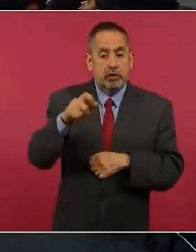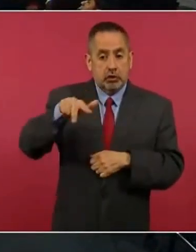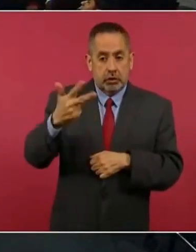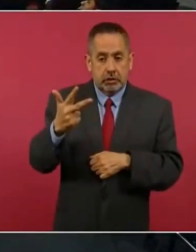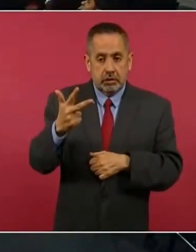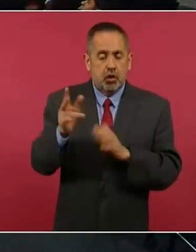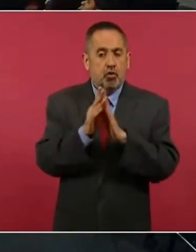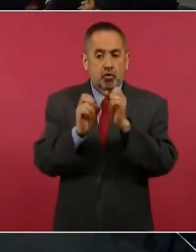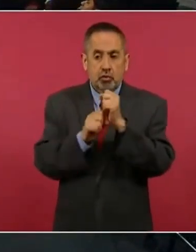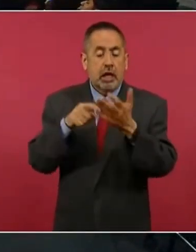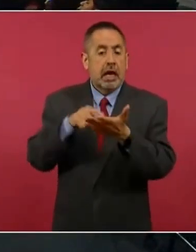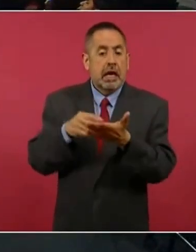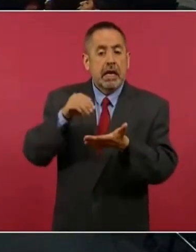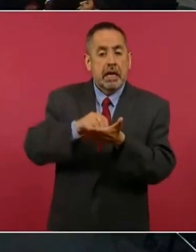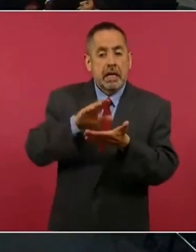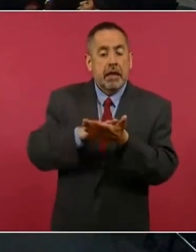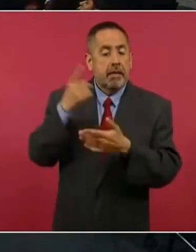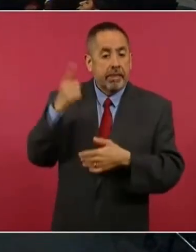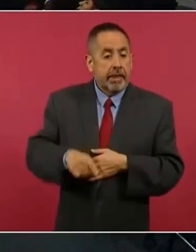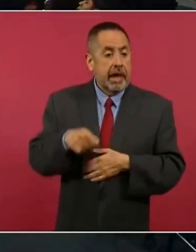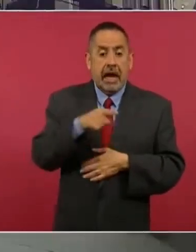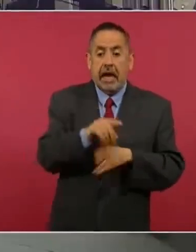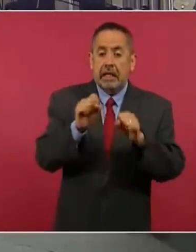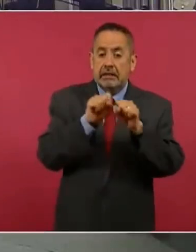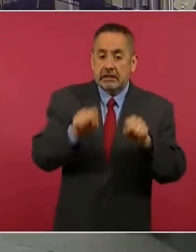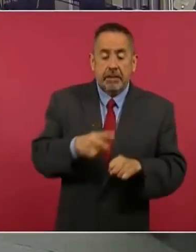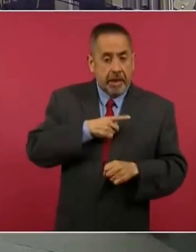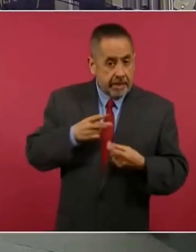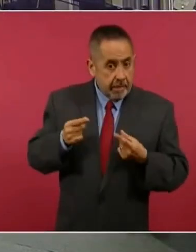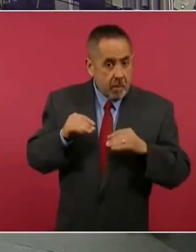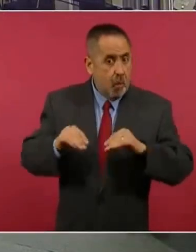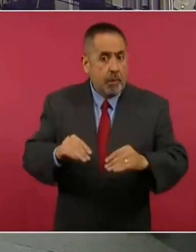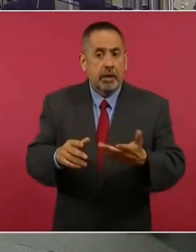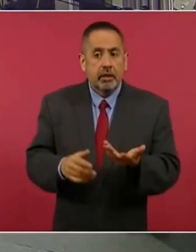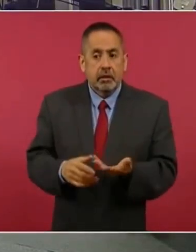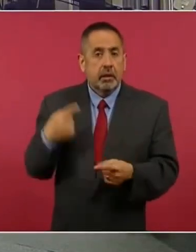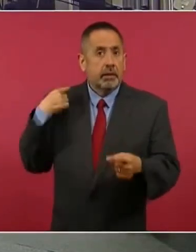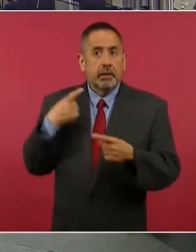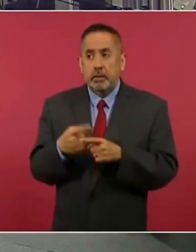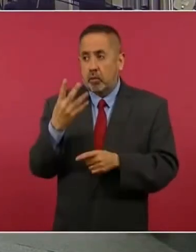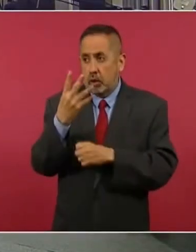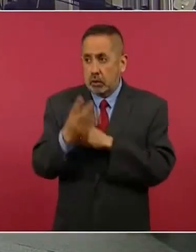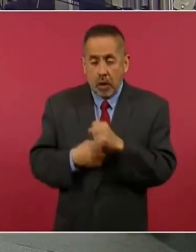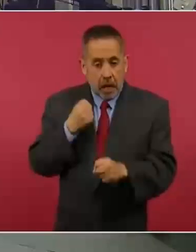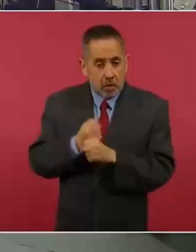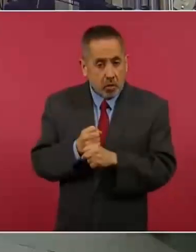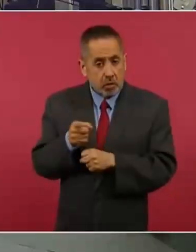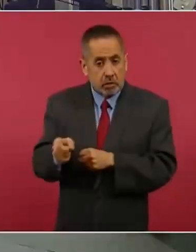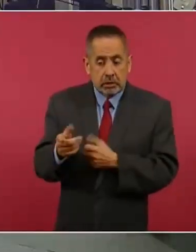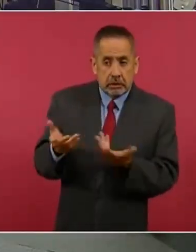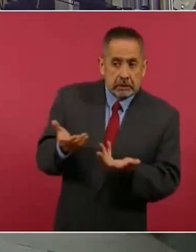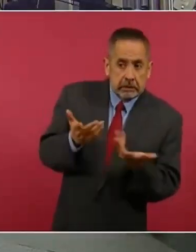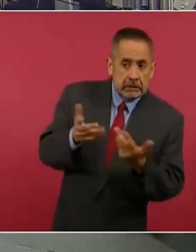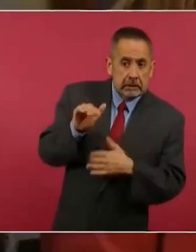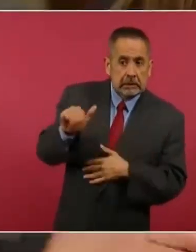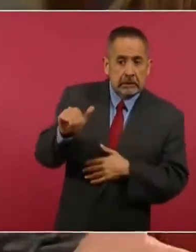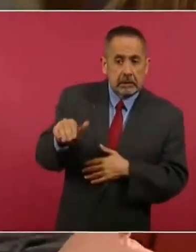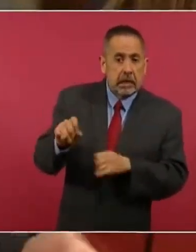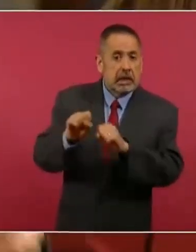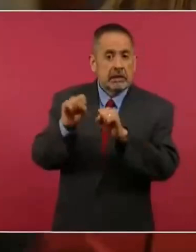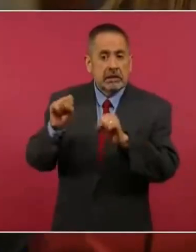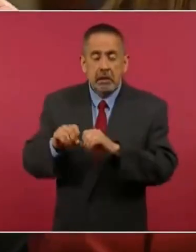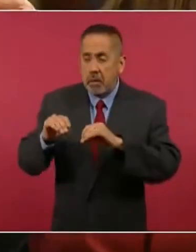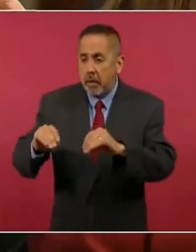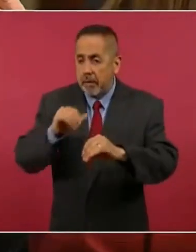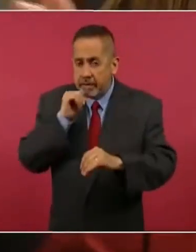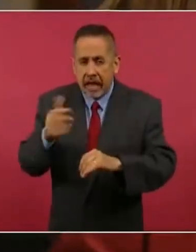constitucional, sí, que establece que el sistema tiene que operar. Sí. Y han pasado 4 años de esta administración y el sistema no opera,